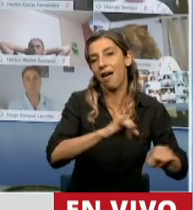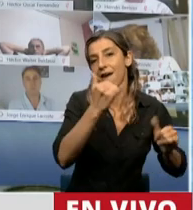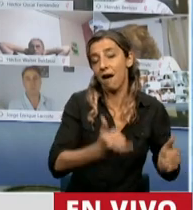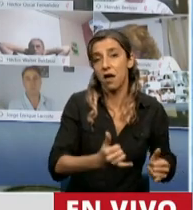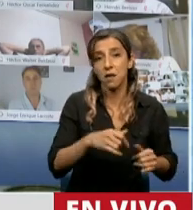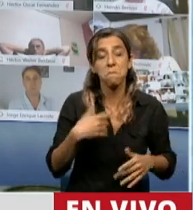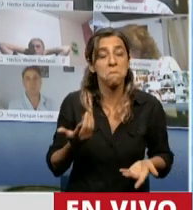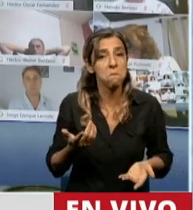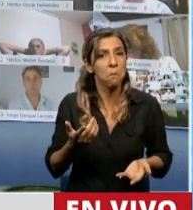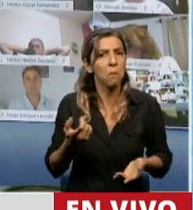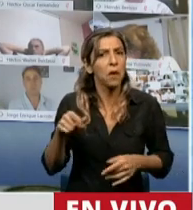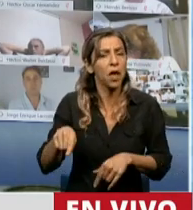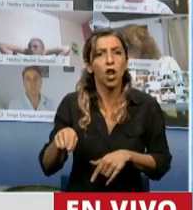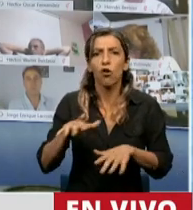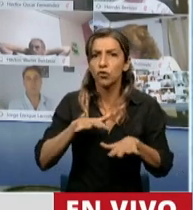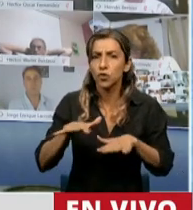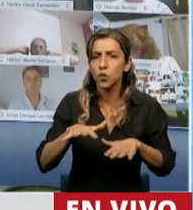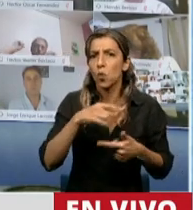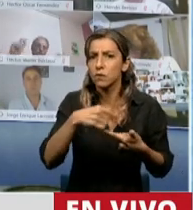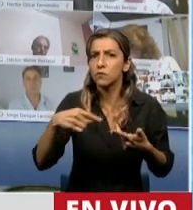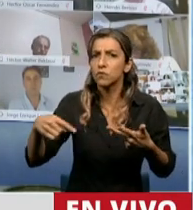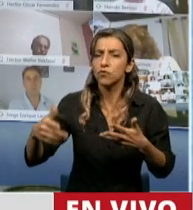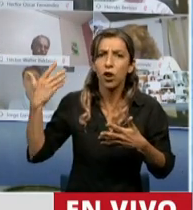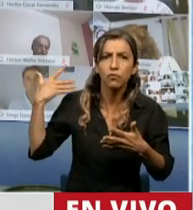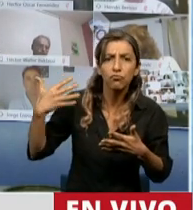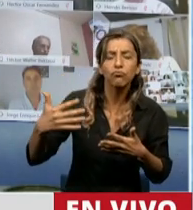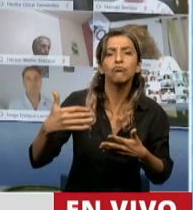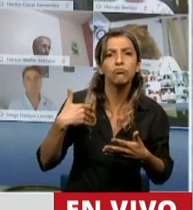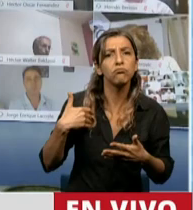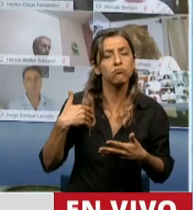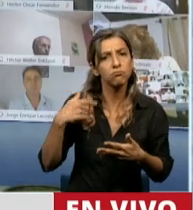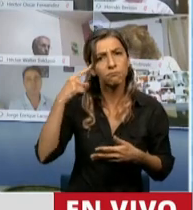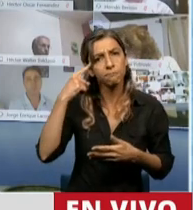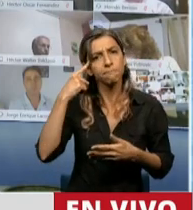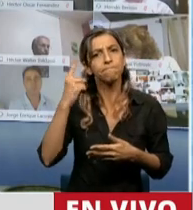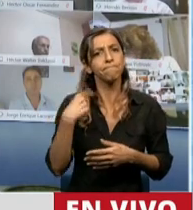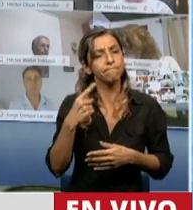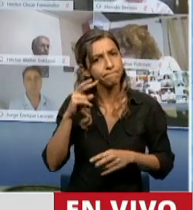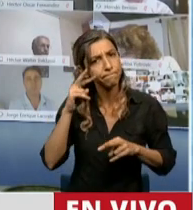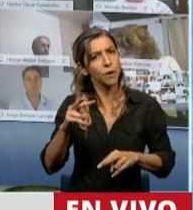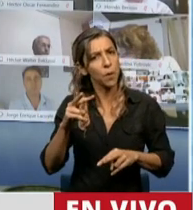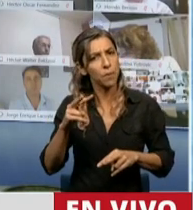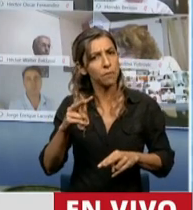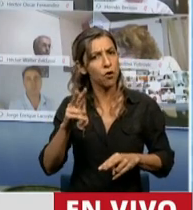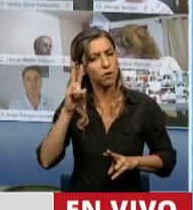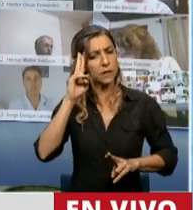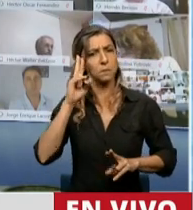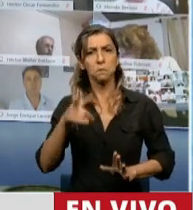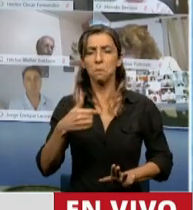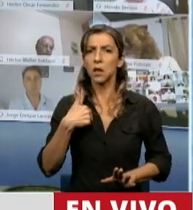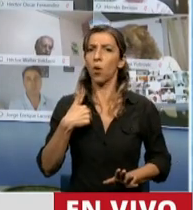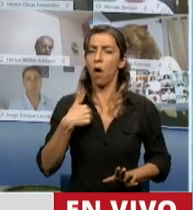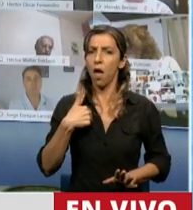que todo este tipo de situaciones que fuimos viendo a lo largo del tiempo son las que realmente tenemos que observar y ver y respetar. Así